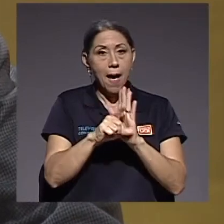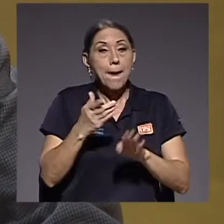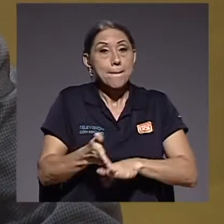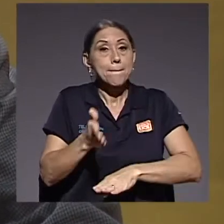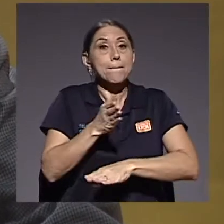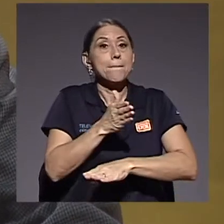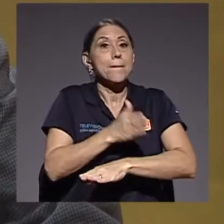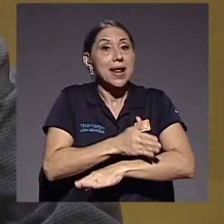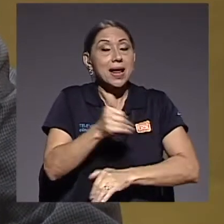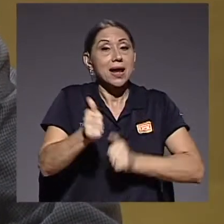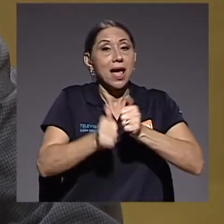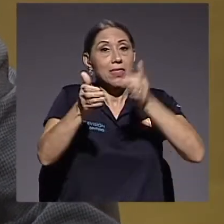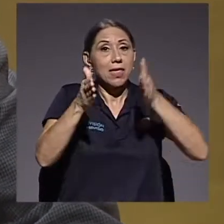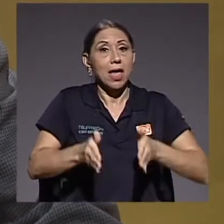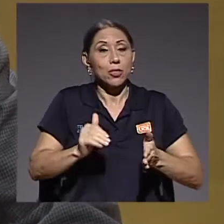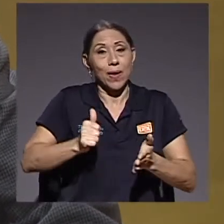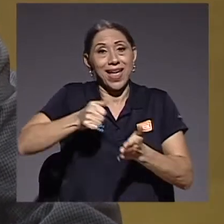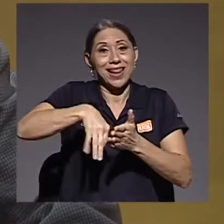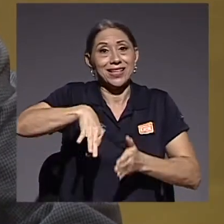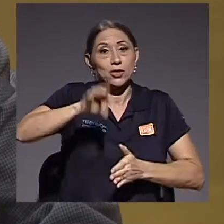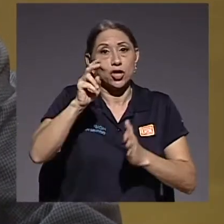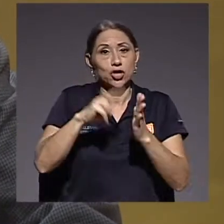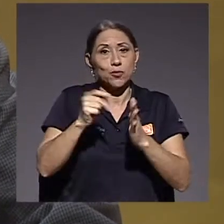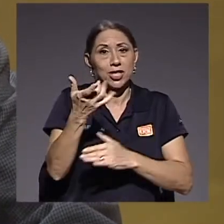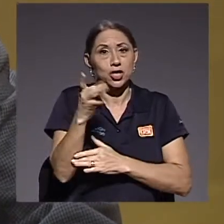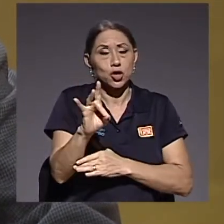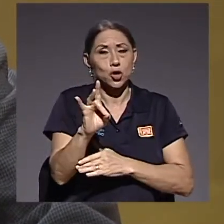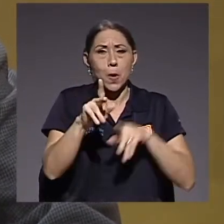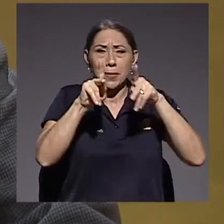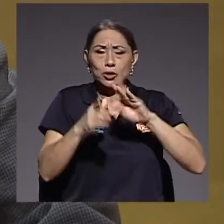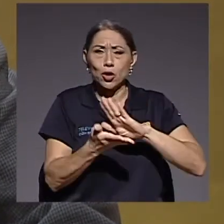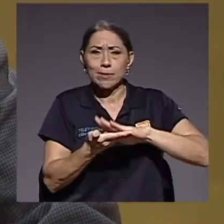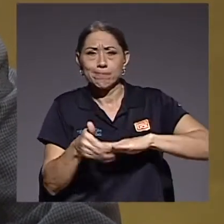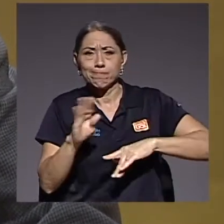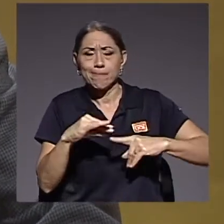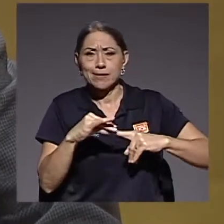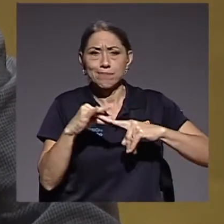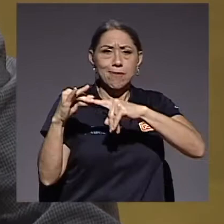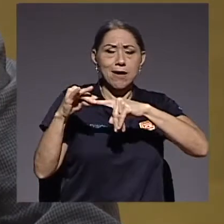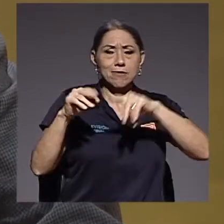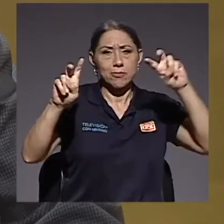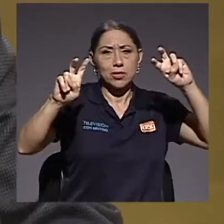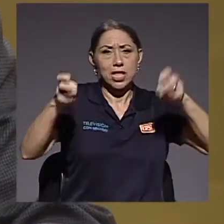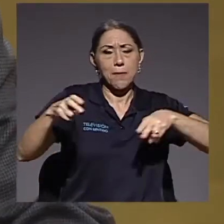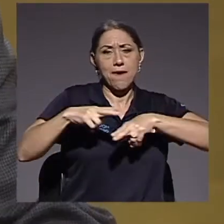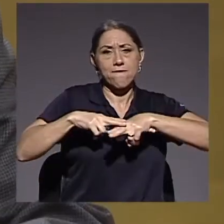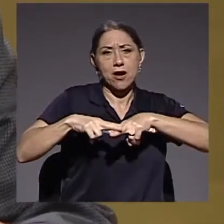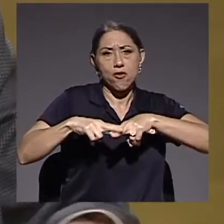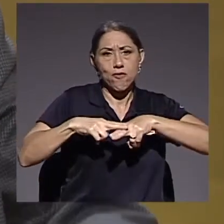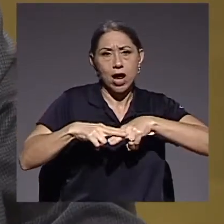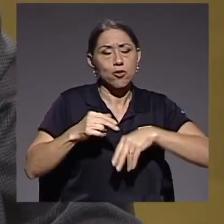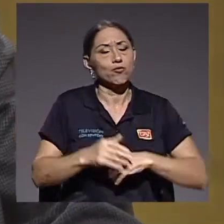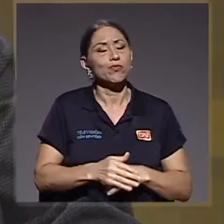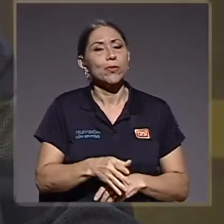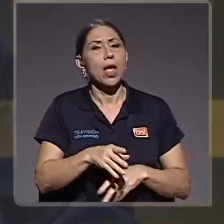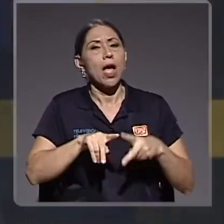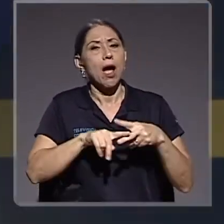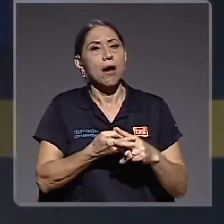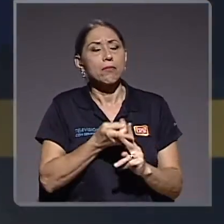precandidato a las elecciones del 2018 y es un experto en el tema ferroviario. Don Clinton, empecemos